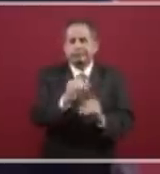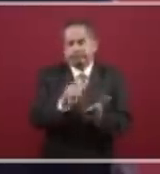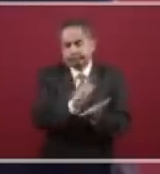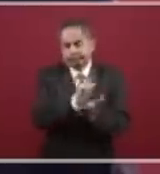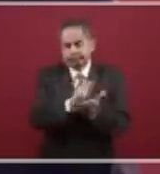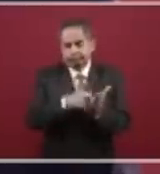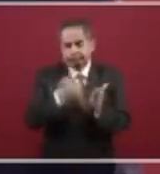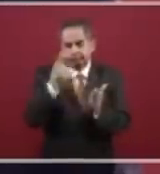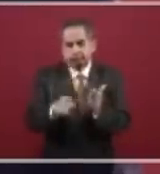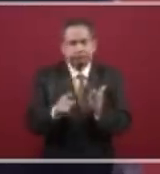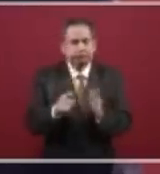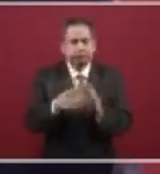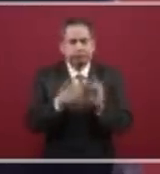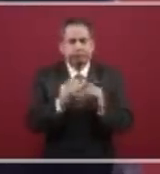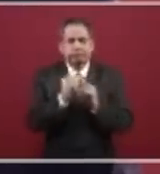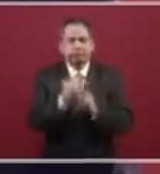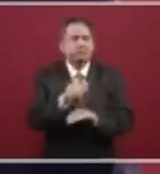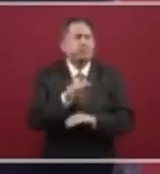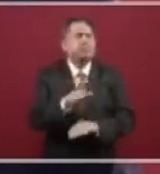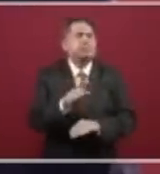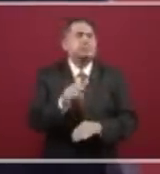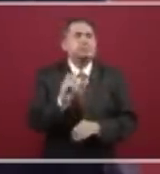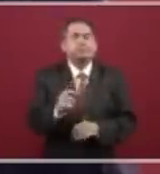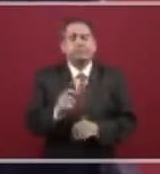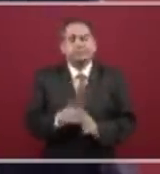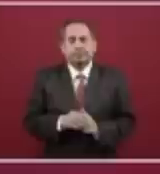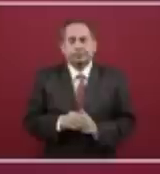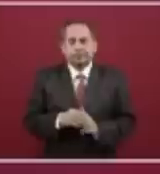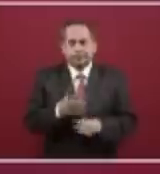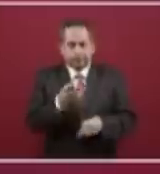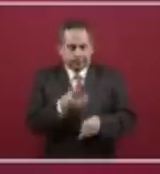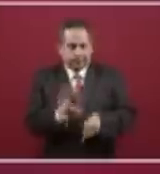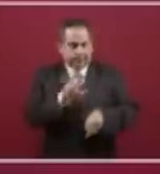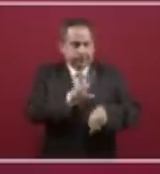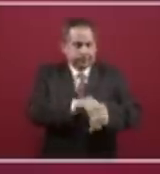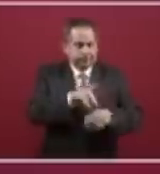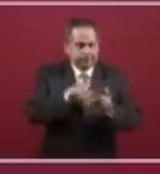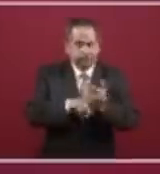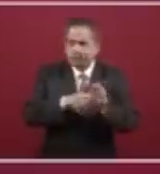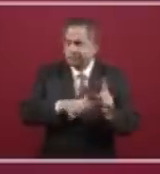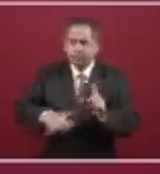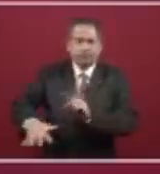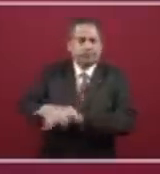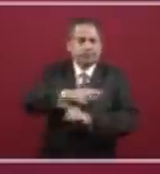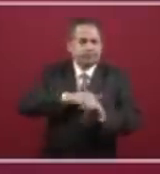qué tiene que ver con el permiso de impacto ambiental